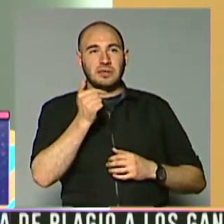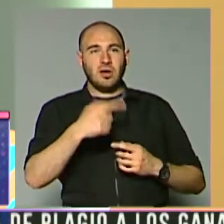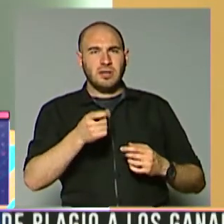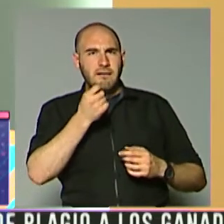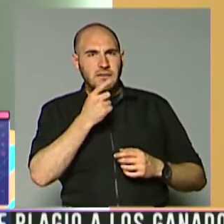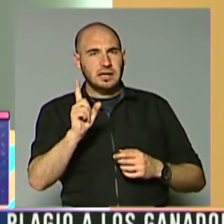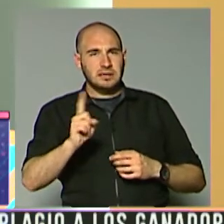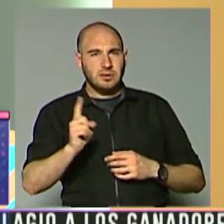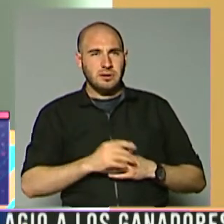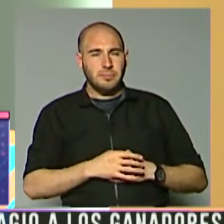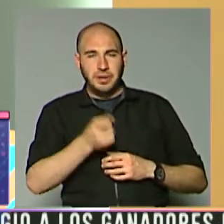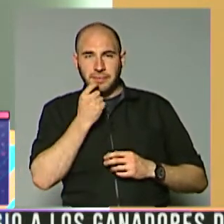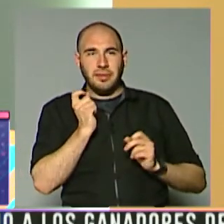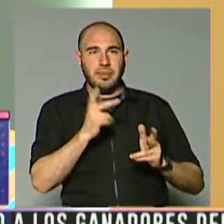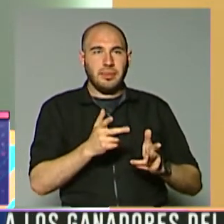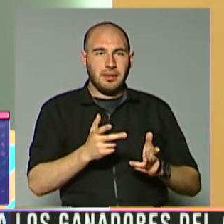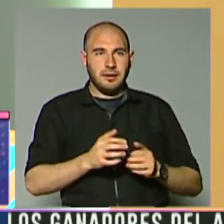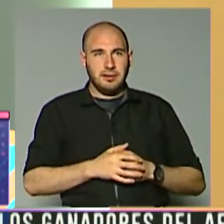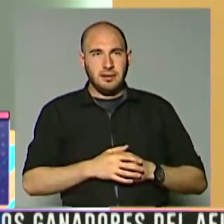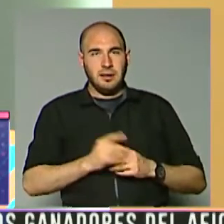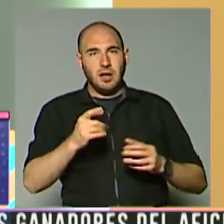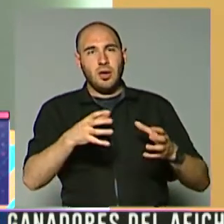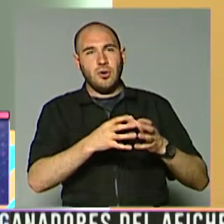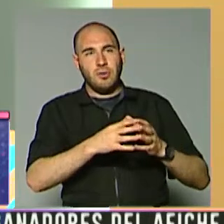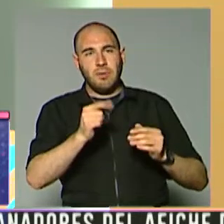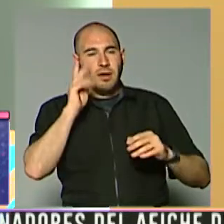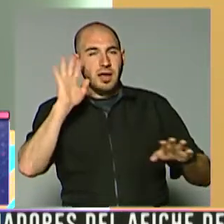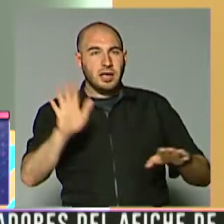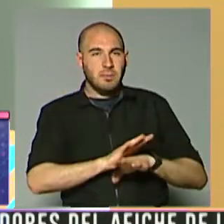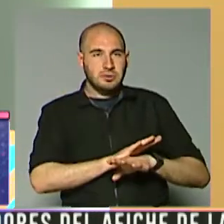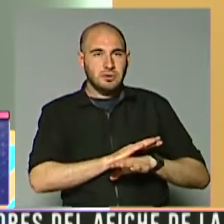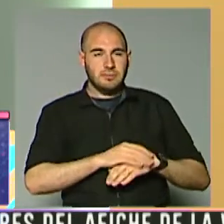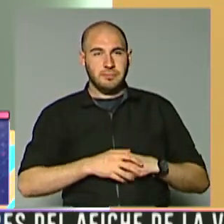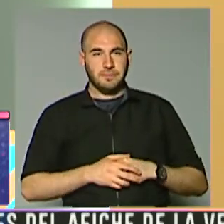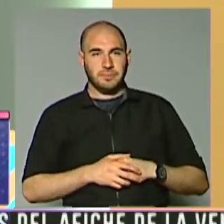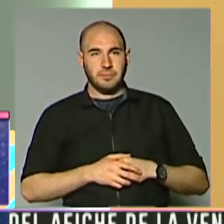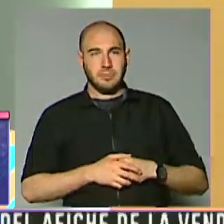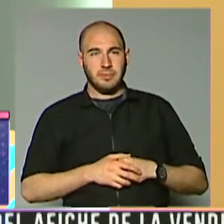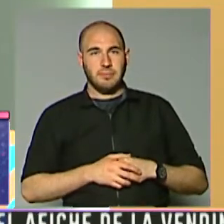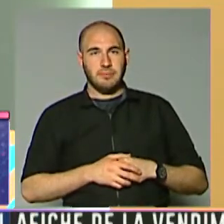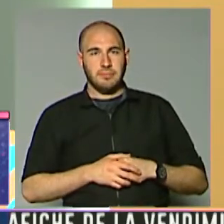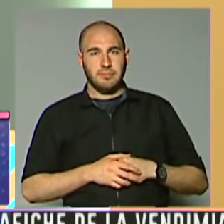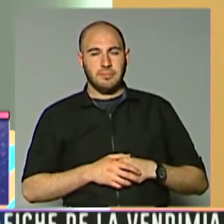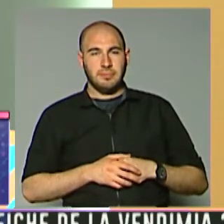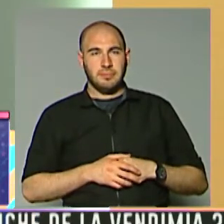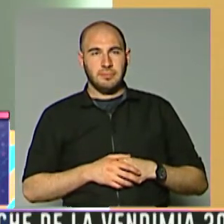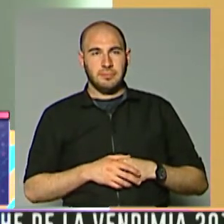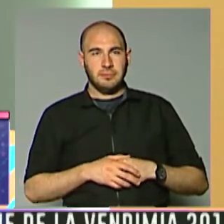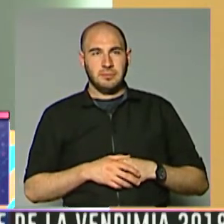tan simple como decir hay un grupo que se equivoca y actúa de una manera,